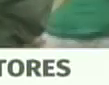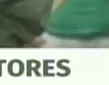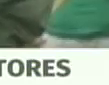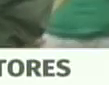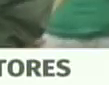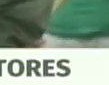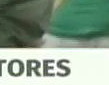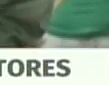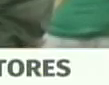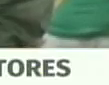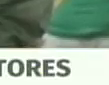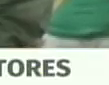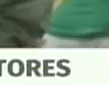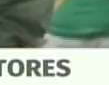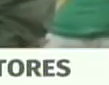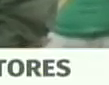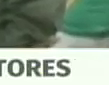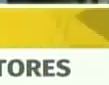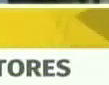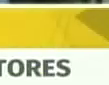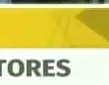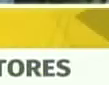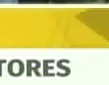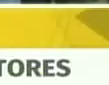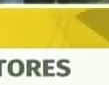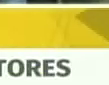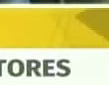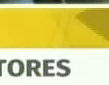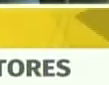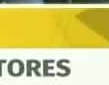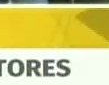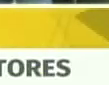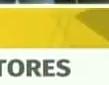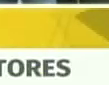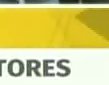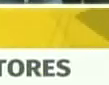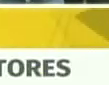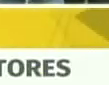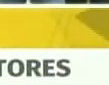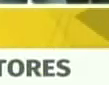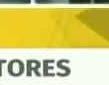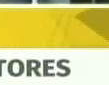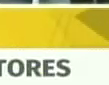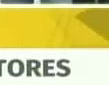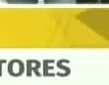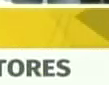para el ciclo norte-verano le devuelve el pase presidente con la mente